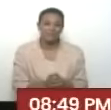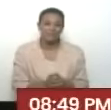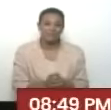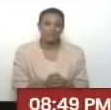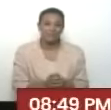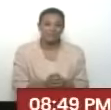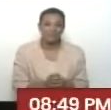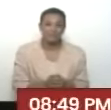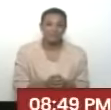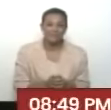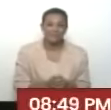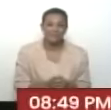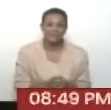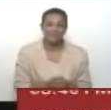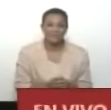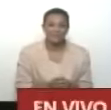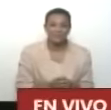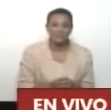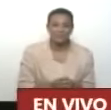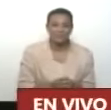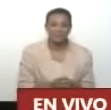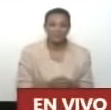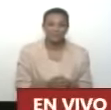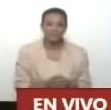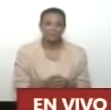Winston Vallenilla, fui feliz,